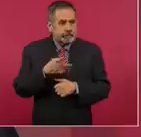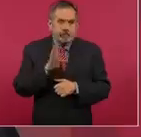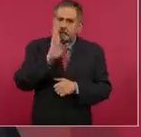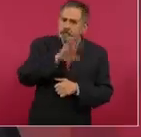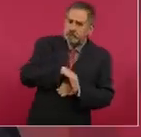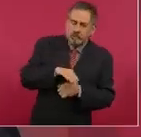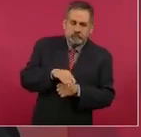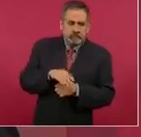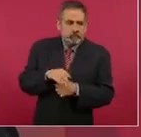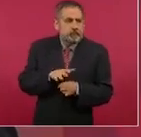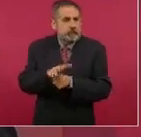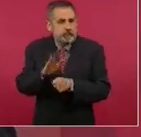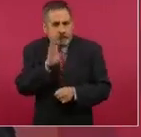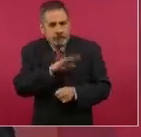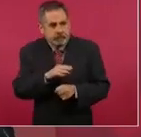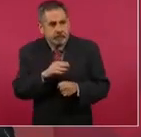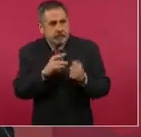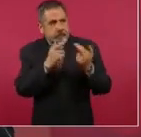bien,